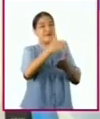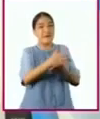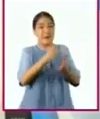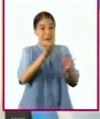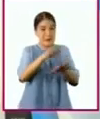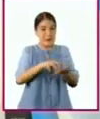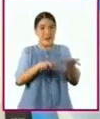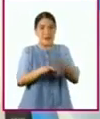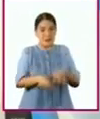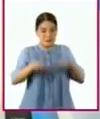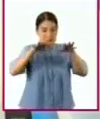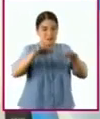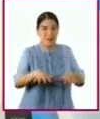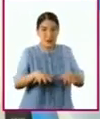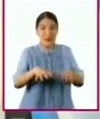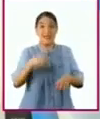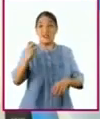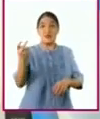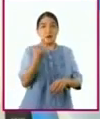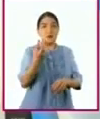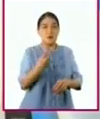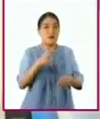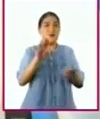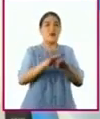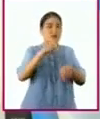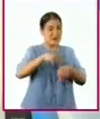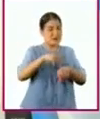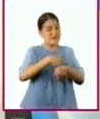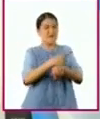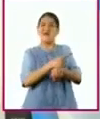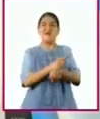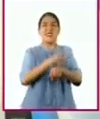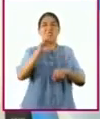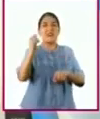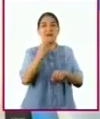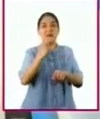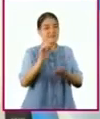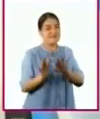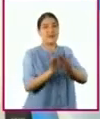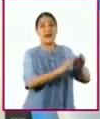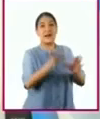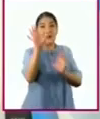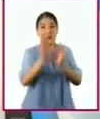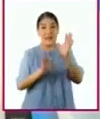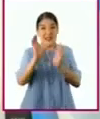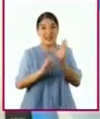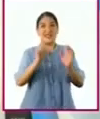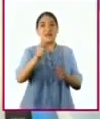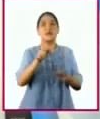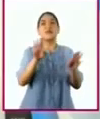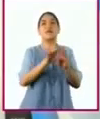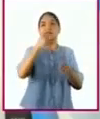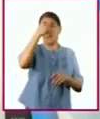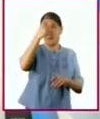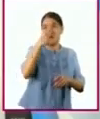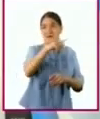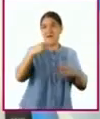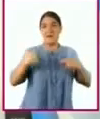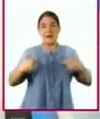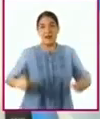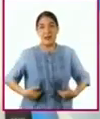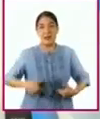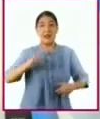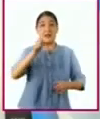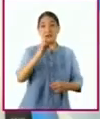Ninguno de los dos contaba las horas porque el tiempo no les interesaba. El calendario es un invento humano. El tiempo a nivel